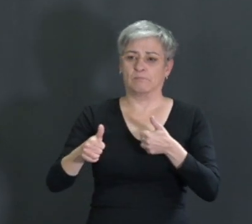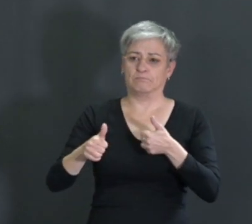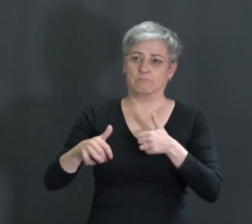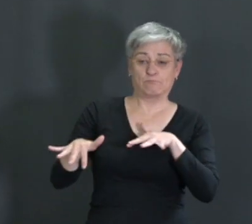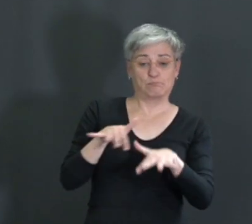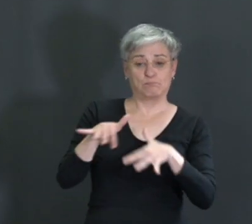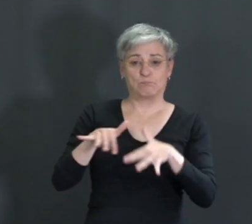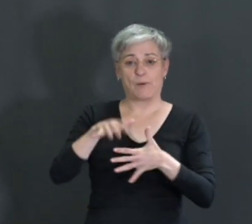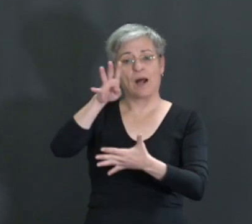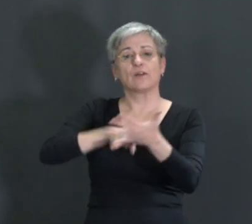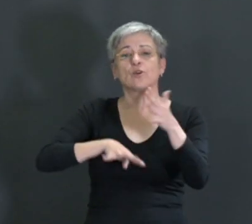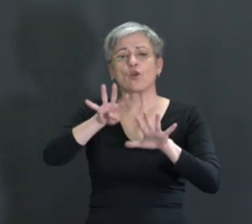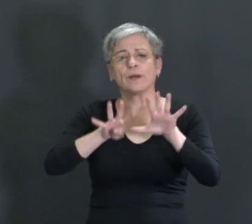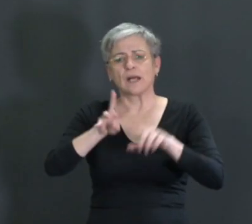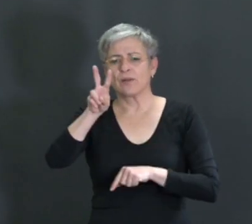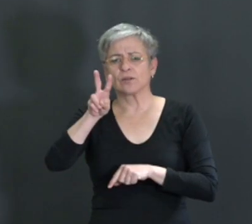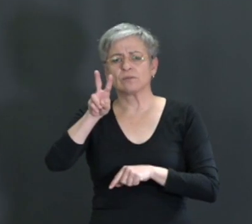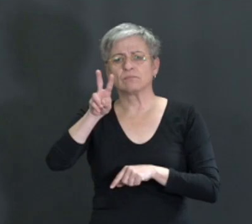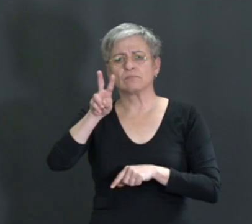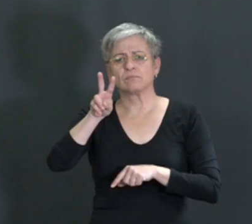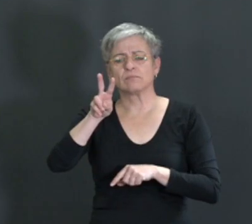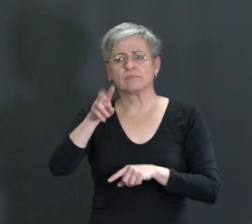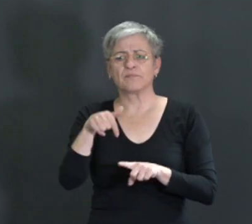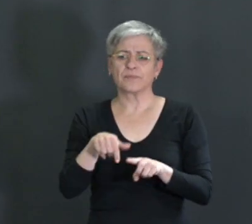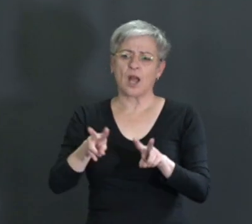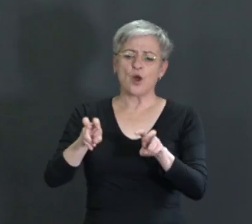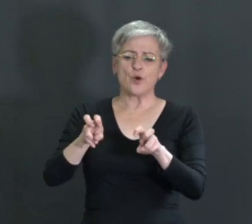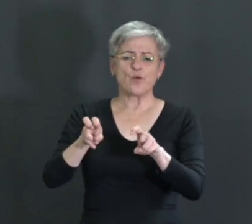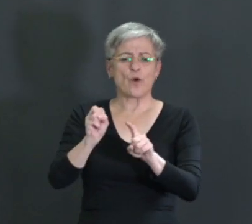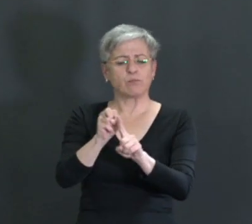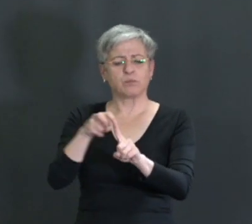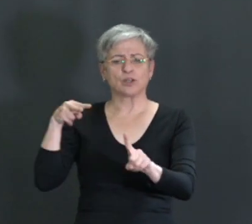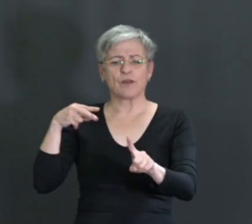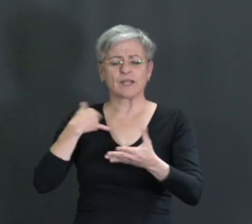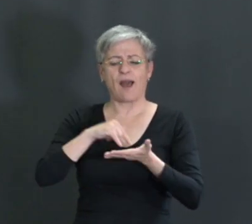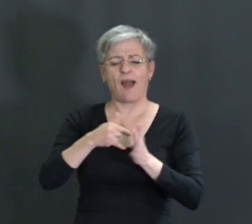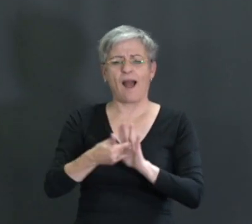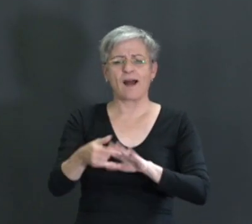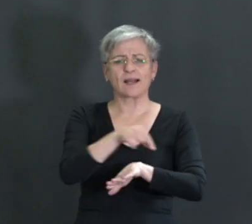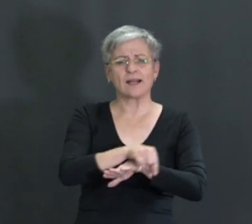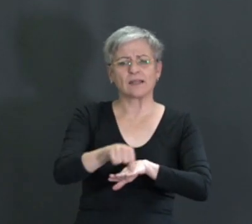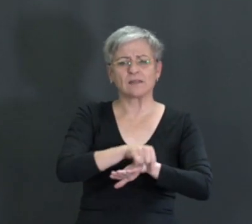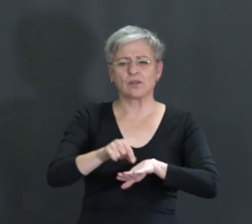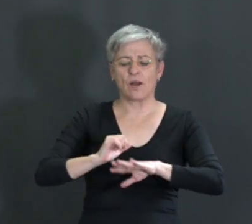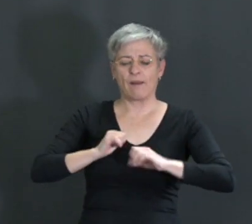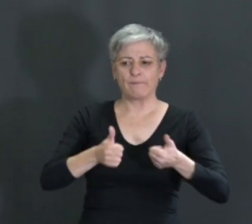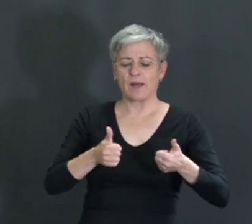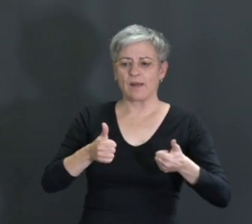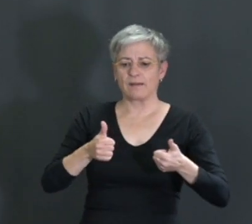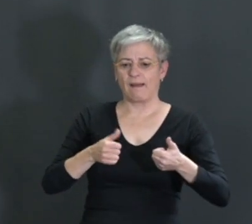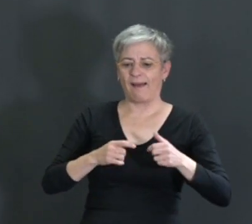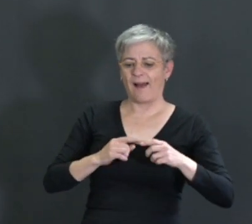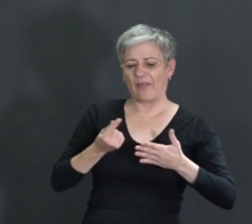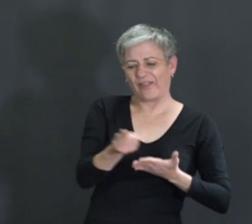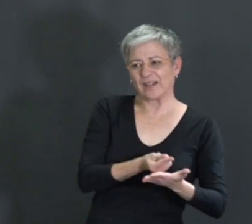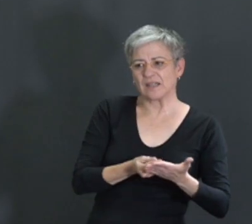92, esa nueva mirada también por parte de los arquitectos cuando empezaban a desarrollar,